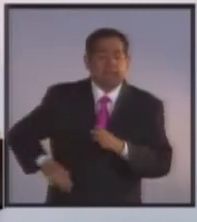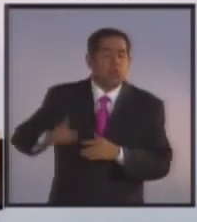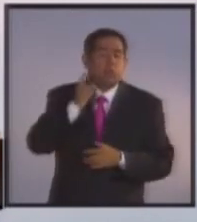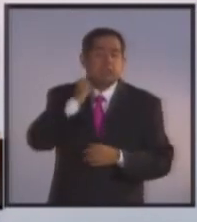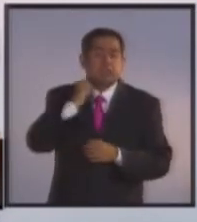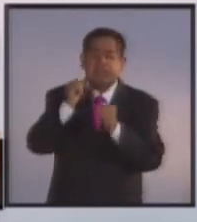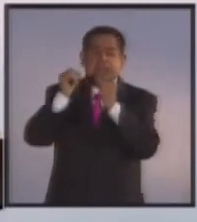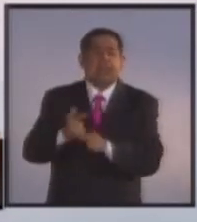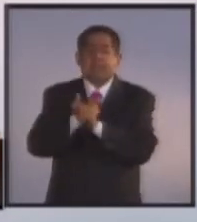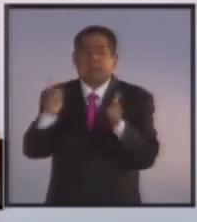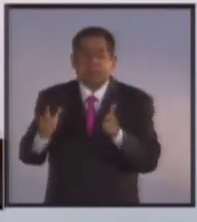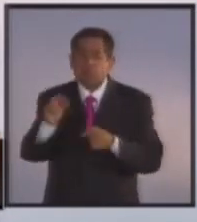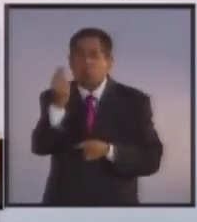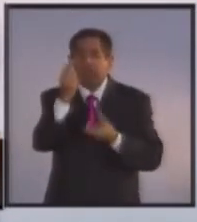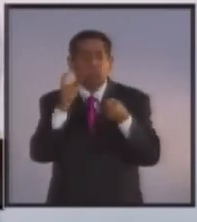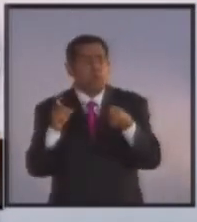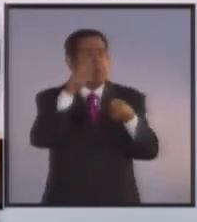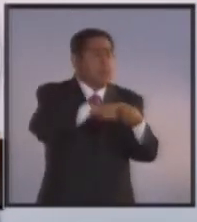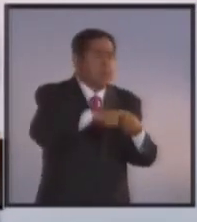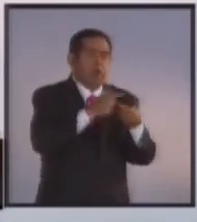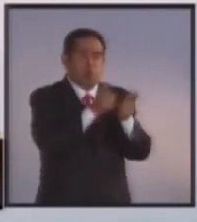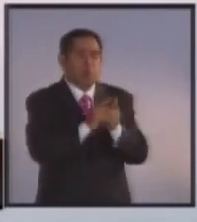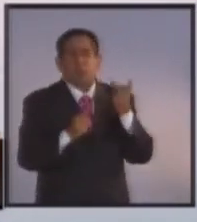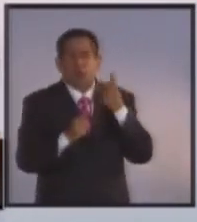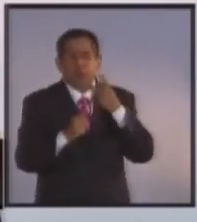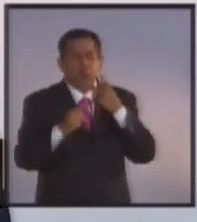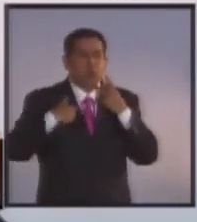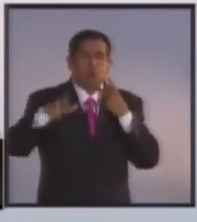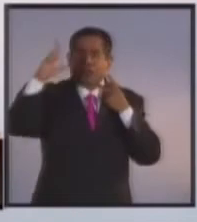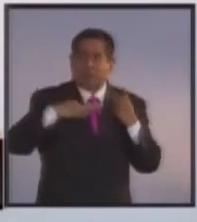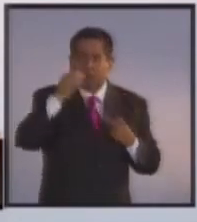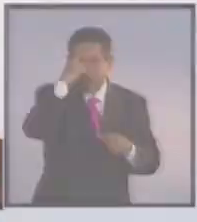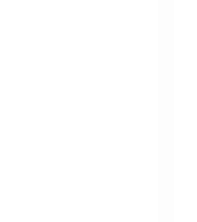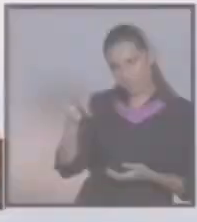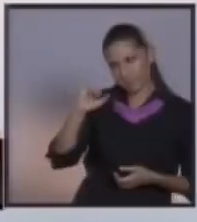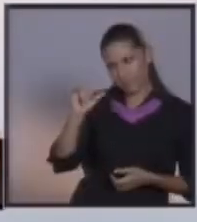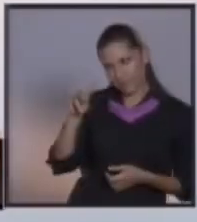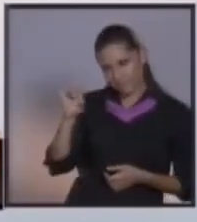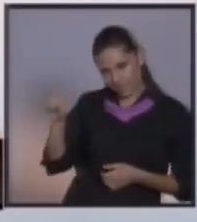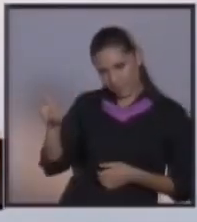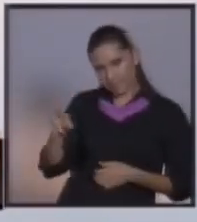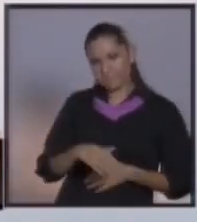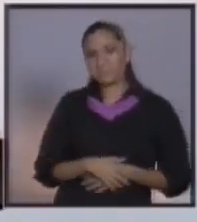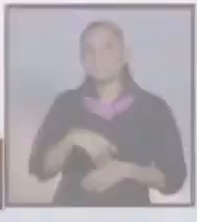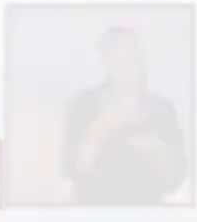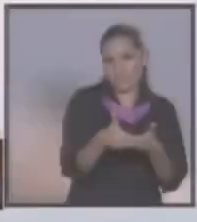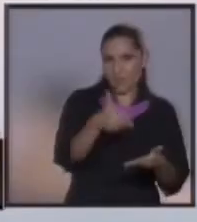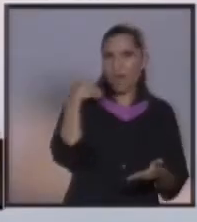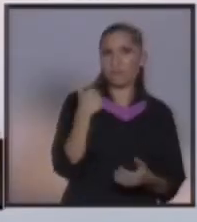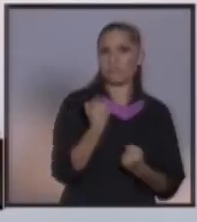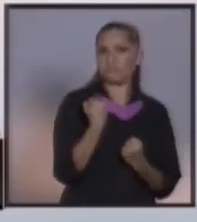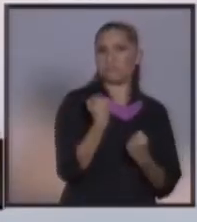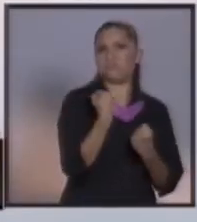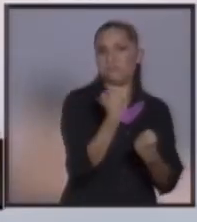que, no importando si se es o no miembro de un partido, se pueda competir por un cargo de elección popular. México ha perdido liderazgo en el mundo.